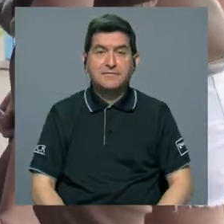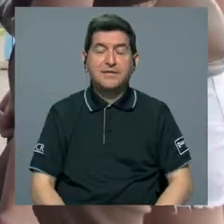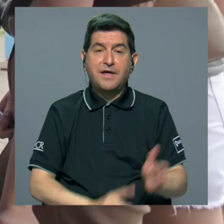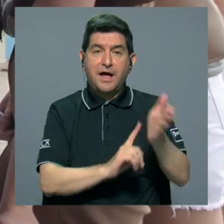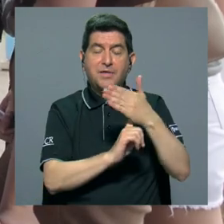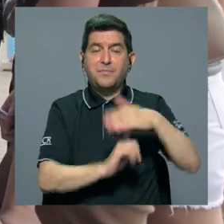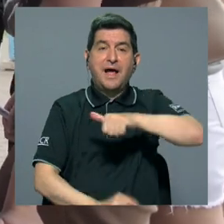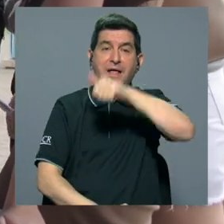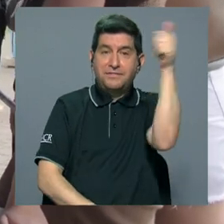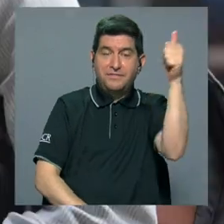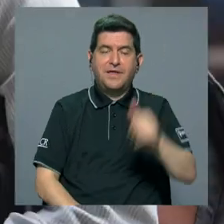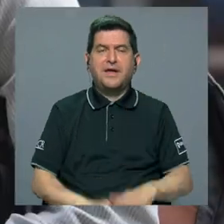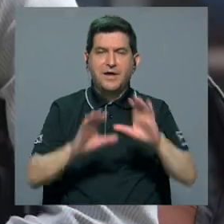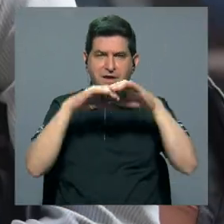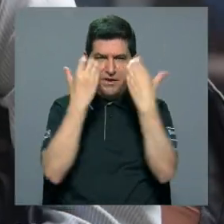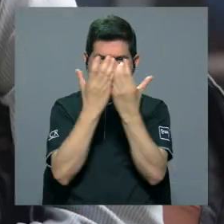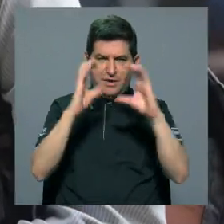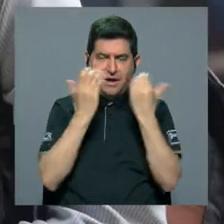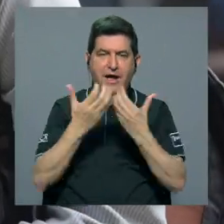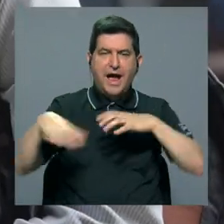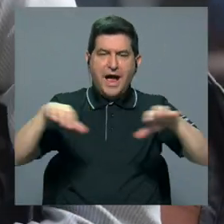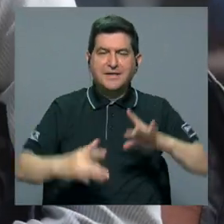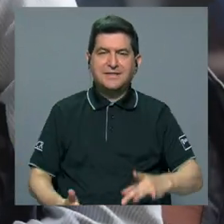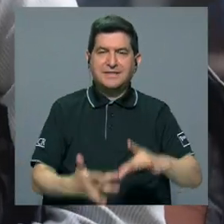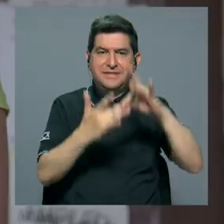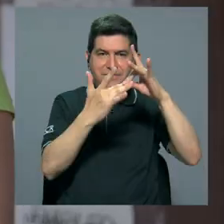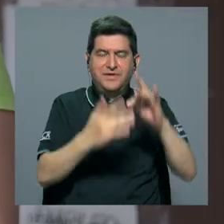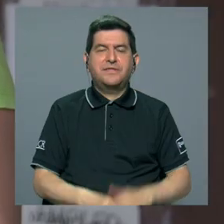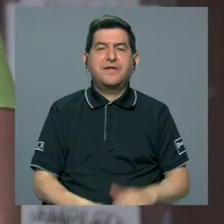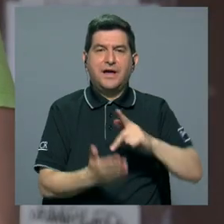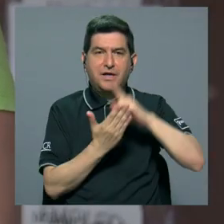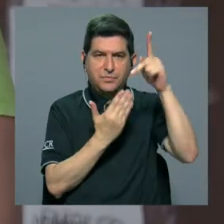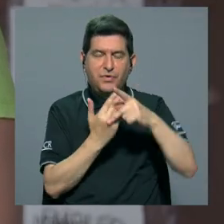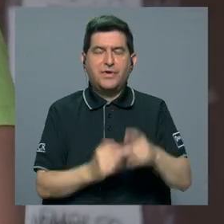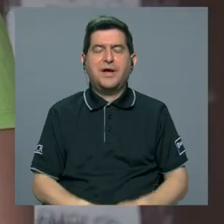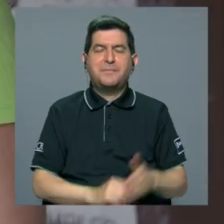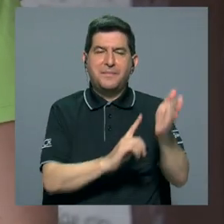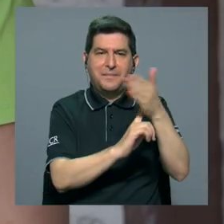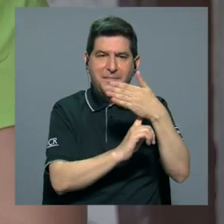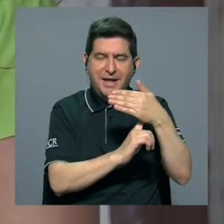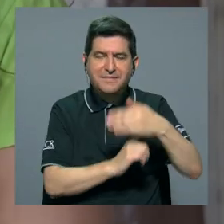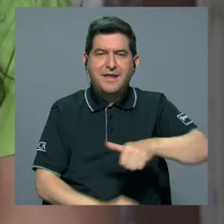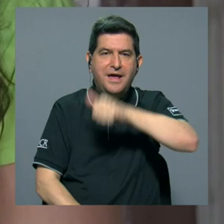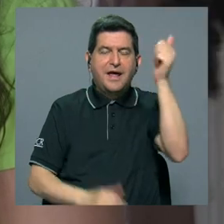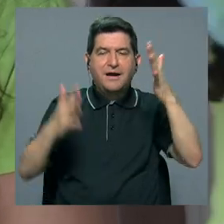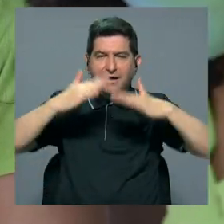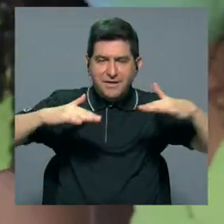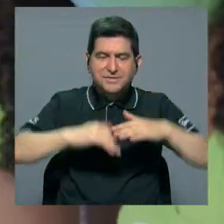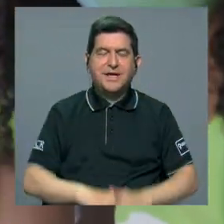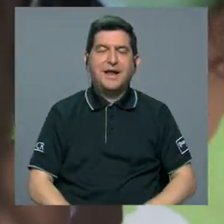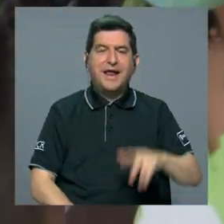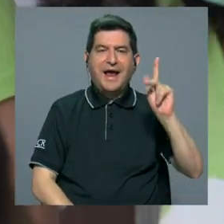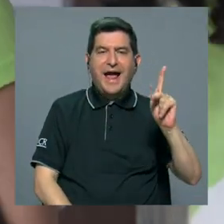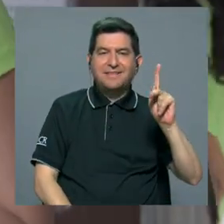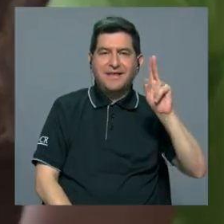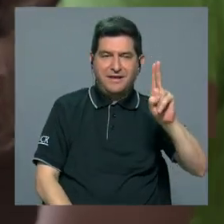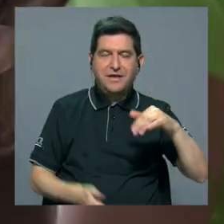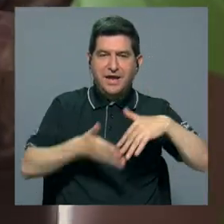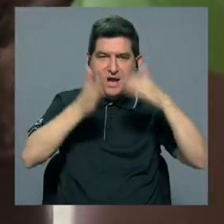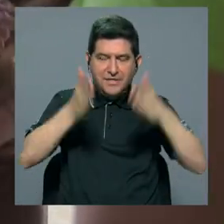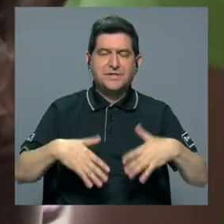actividad obtuvo la bandera azul en la categoría de eventos especiales en el programa Bandera Azul Ecológica. Katherine